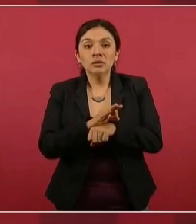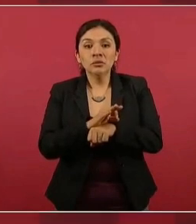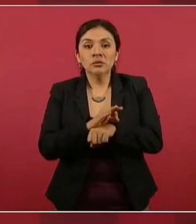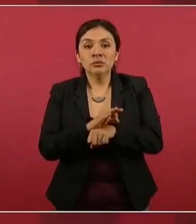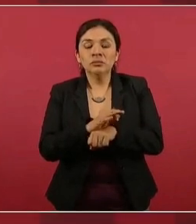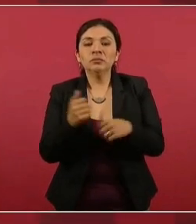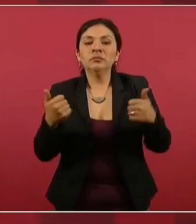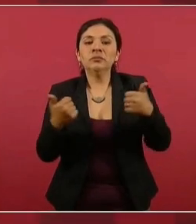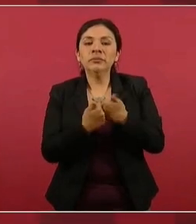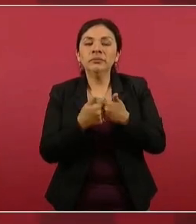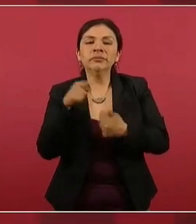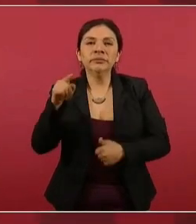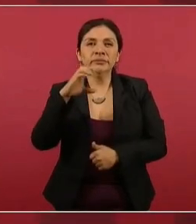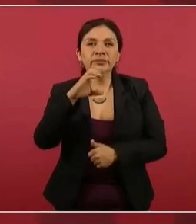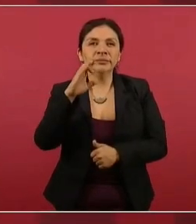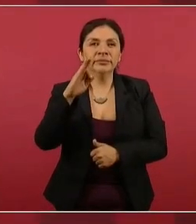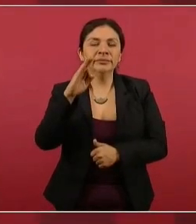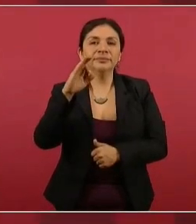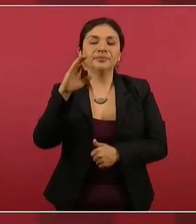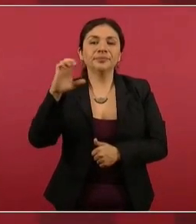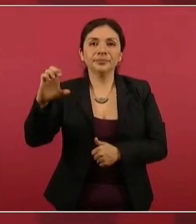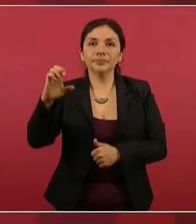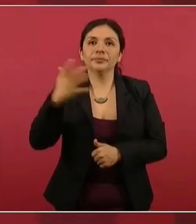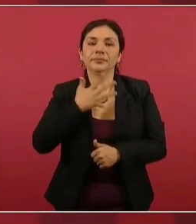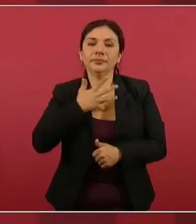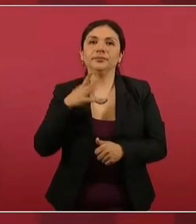se compense a la Comisión Federal de Electricidad?